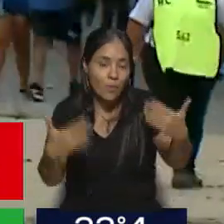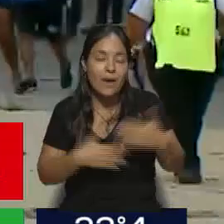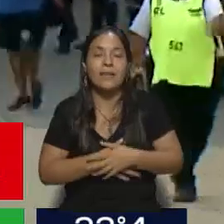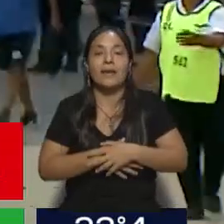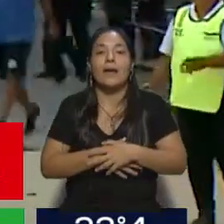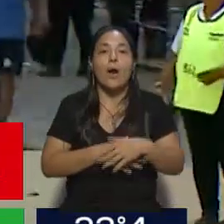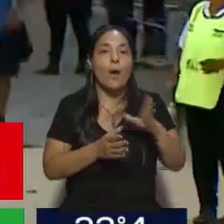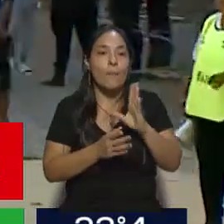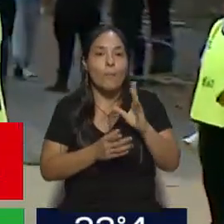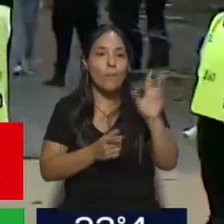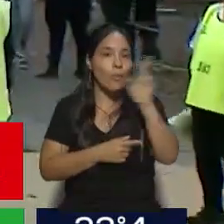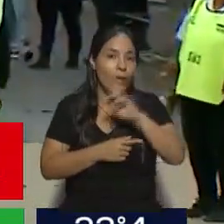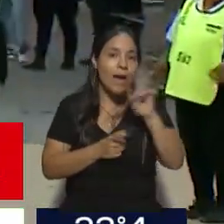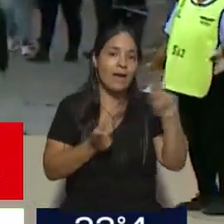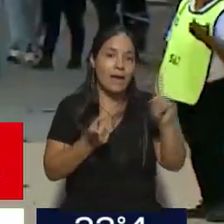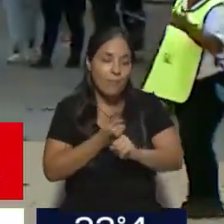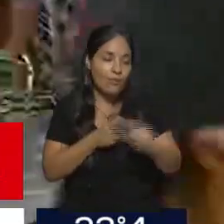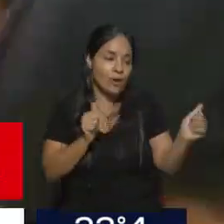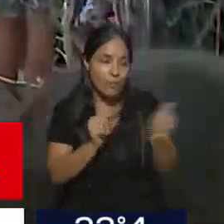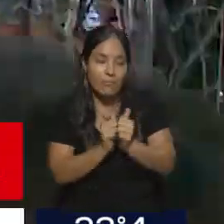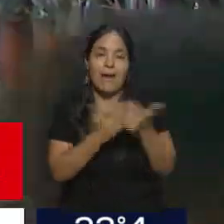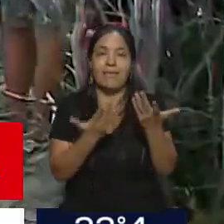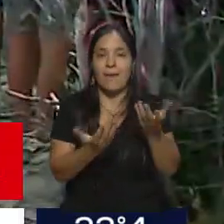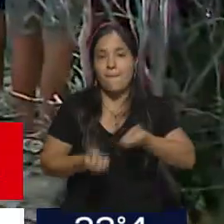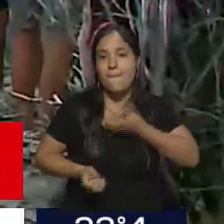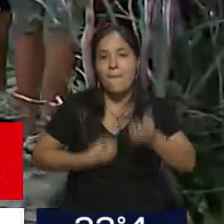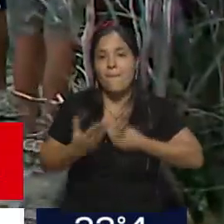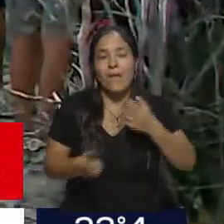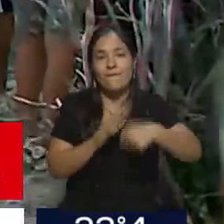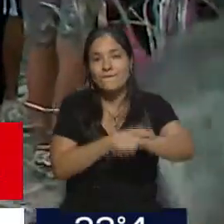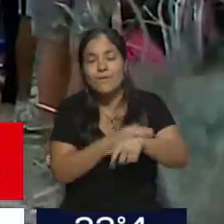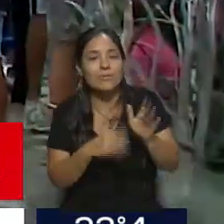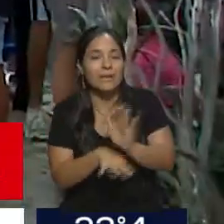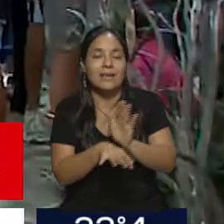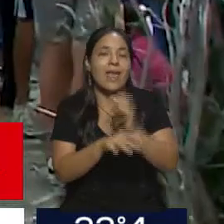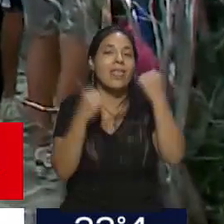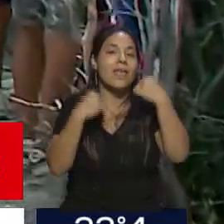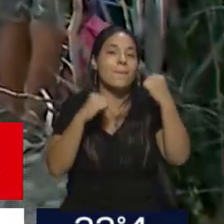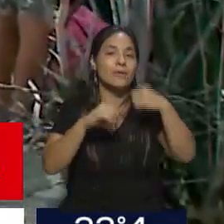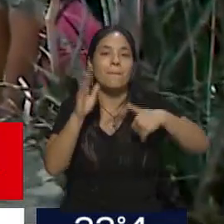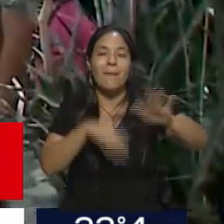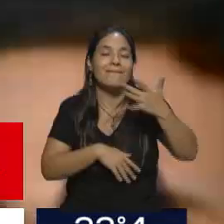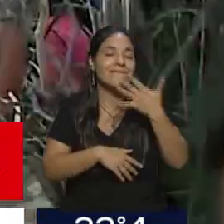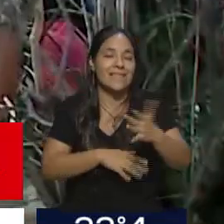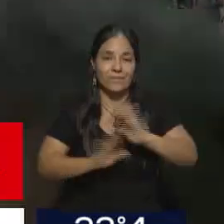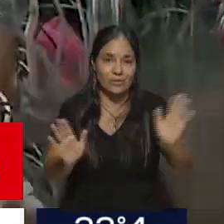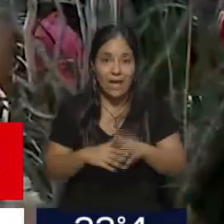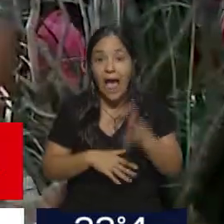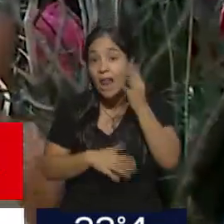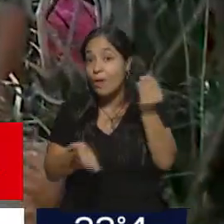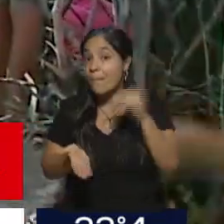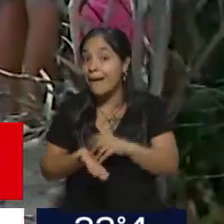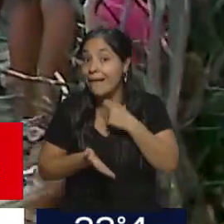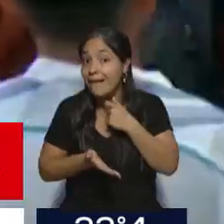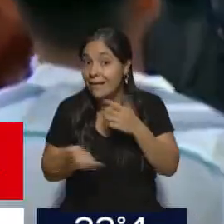sus hijos junto al esposo, de mantener viva la pasión del fútbol, que seguramente es uno de los deportes más maravillosos. ¿Algo más para decir,